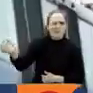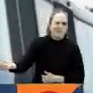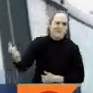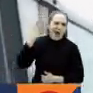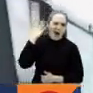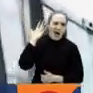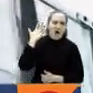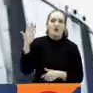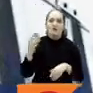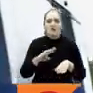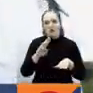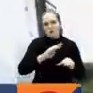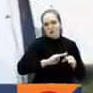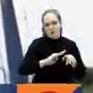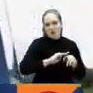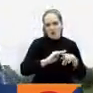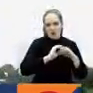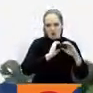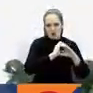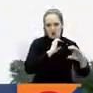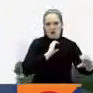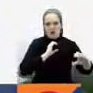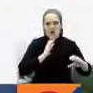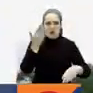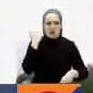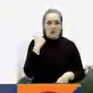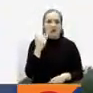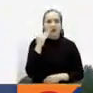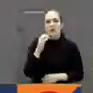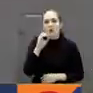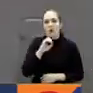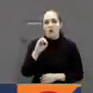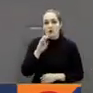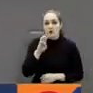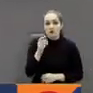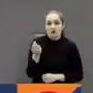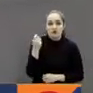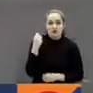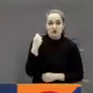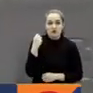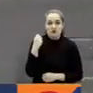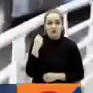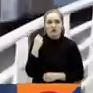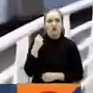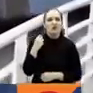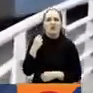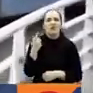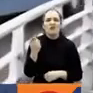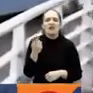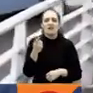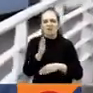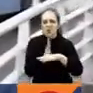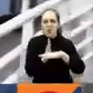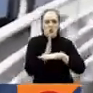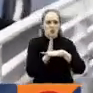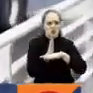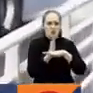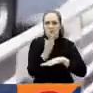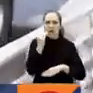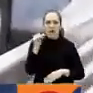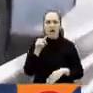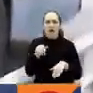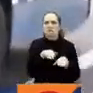Mío en el que se movilizaba. Fue el 8 de octubre de este año, a eso de mediodía. Viajaba en la ruta